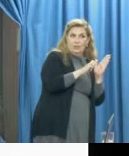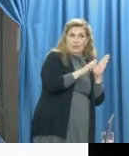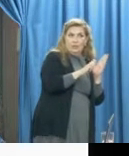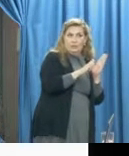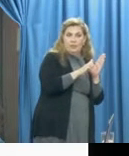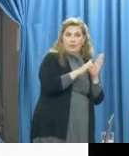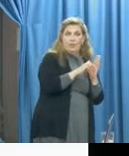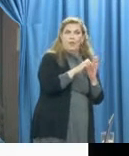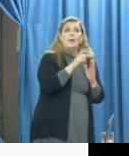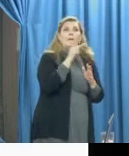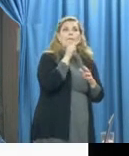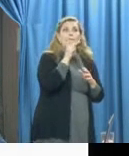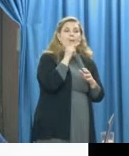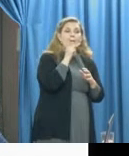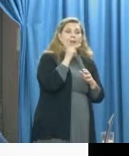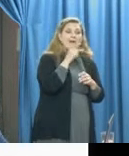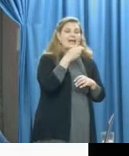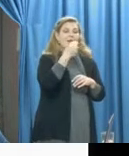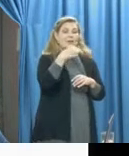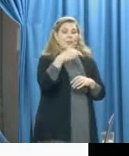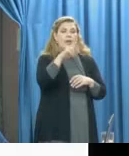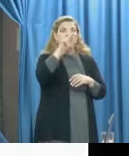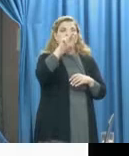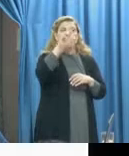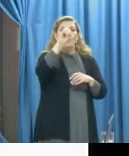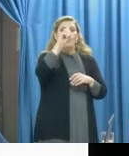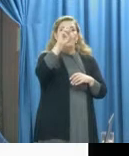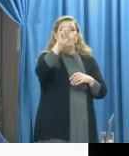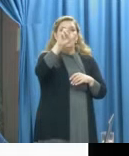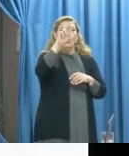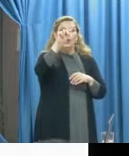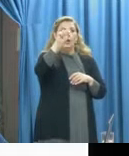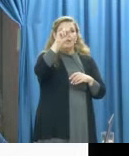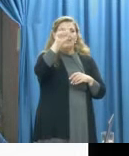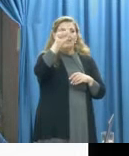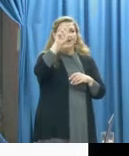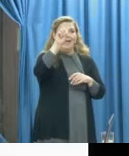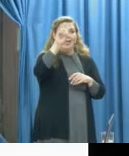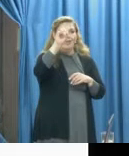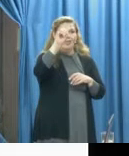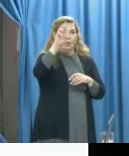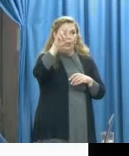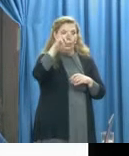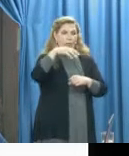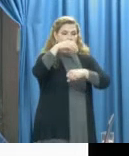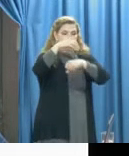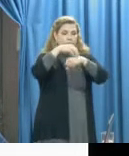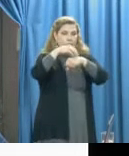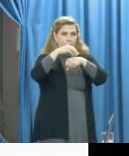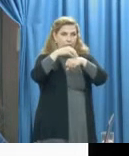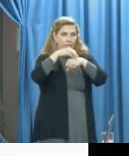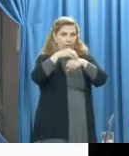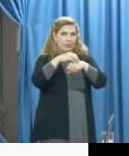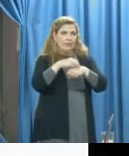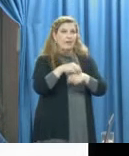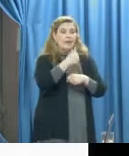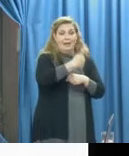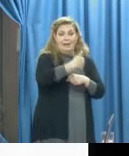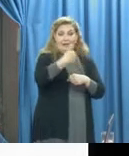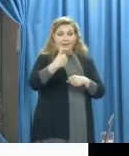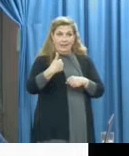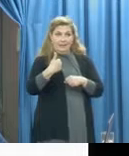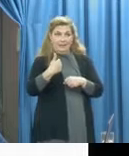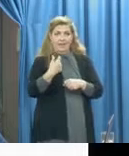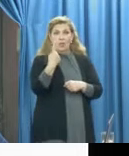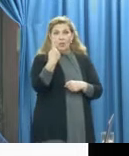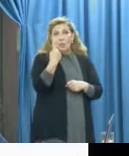recesivas decimos que los padres son portadores. Cada uno tiene una dosis, un gen para sordera, pero cuando solo